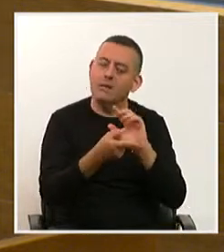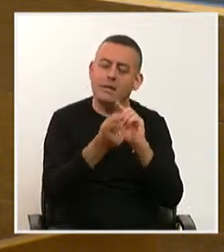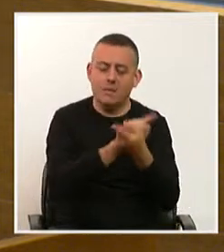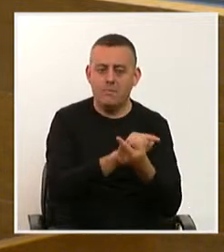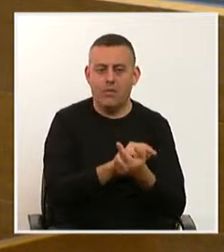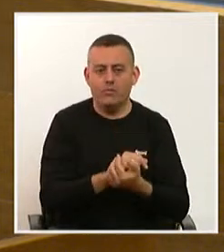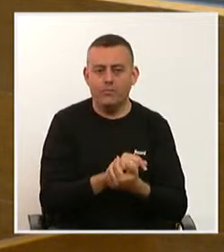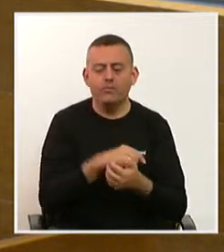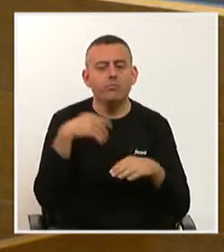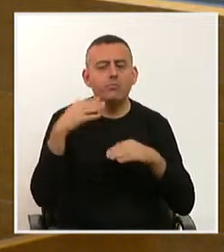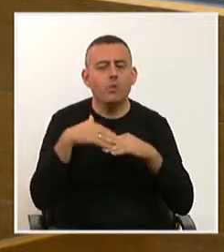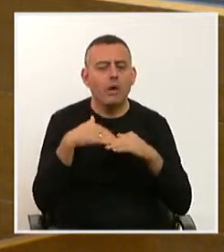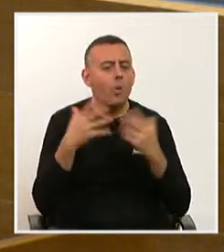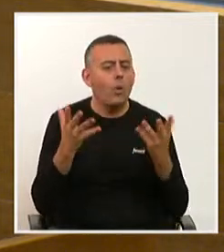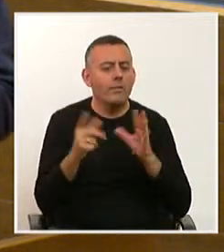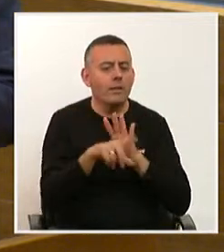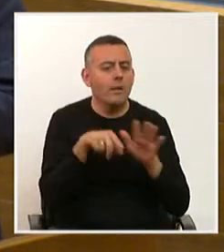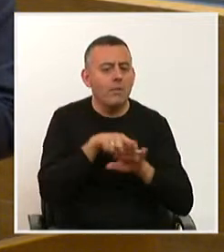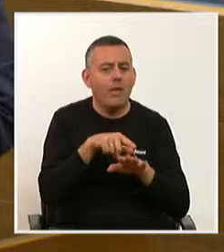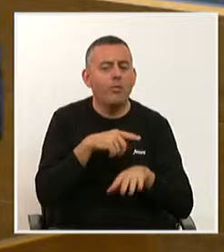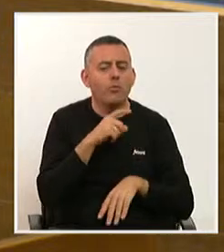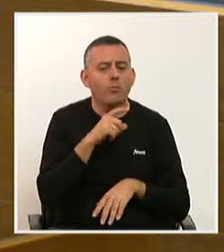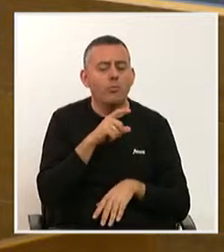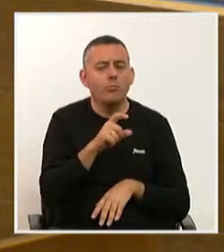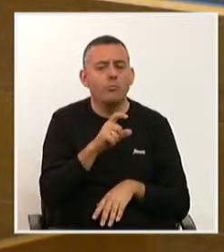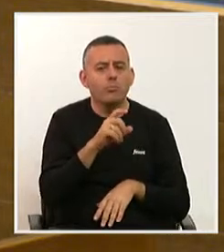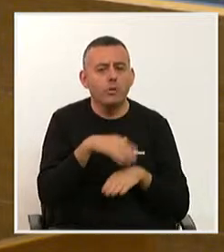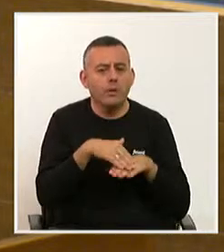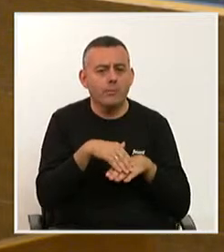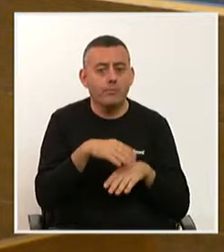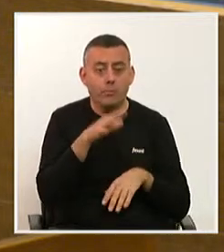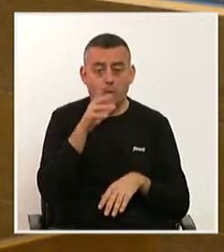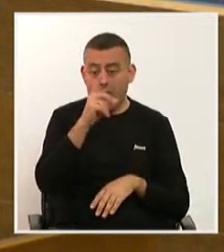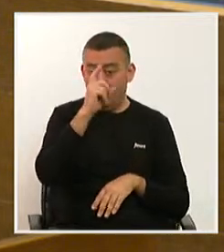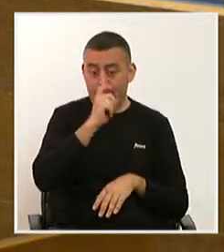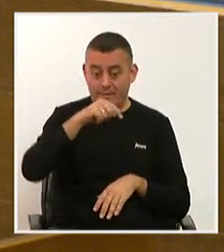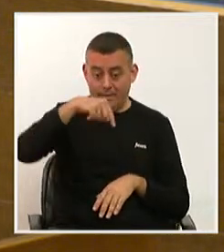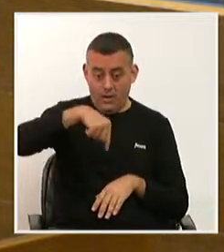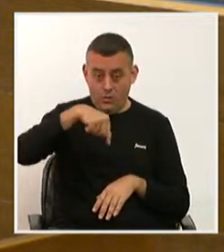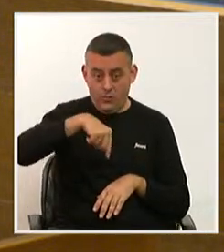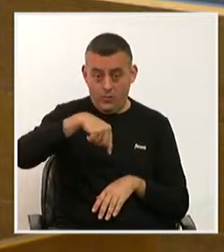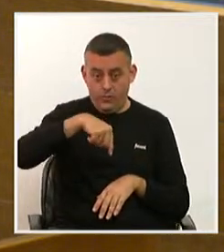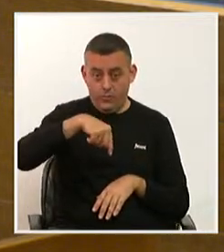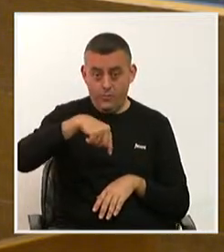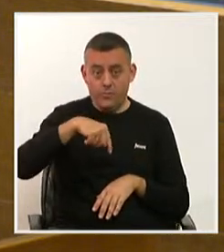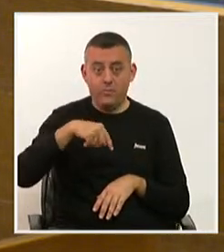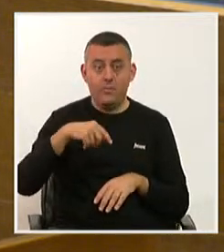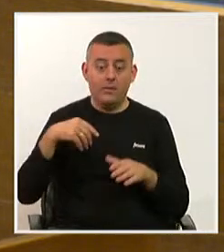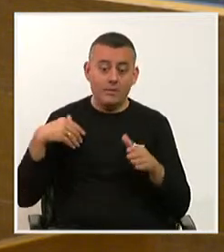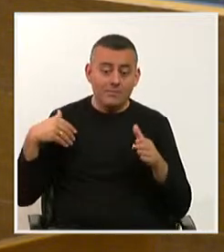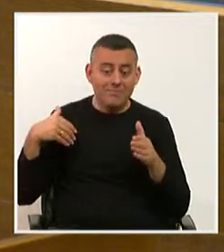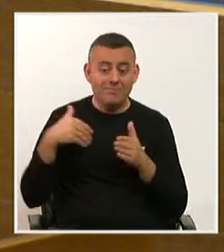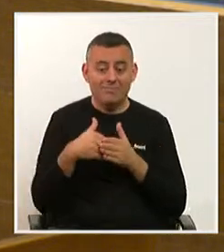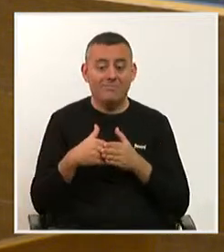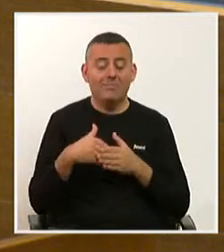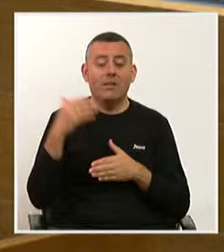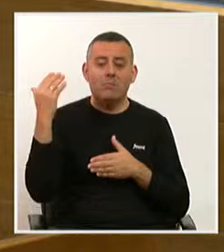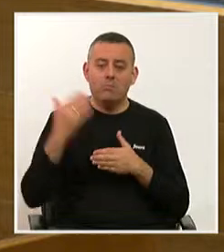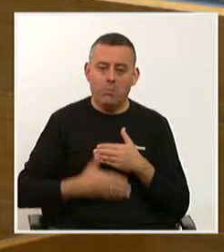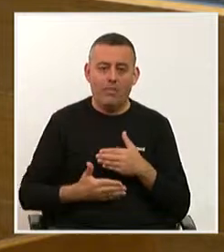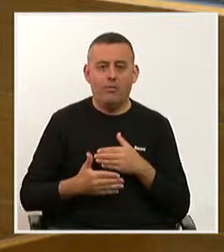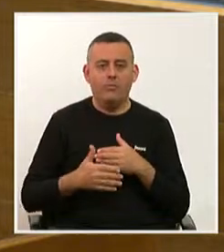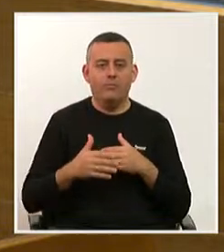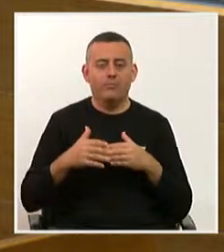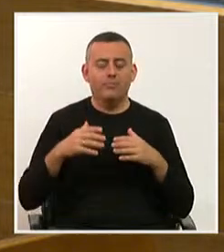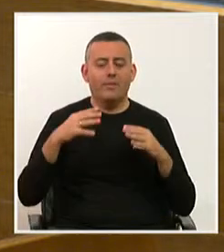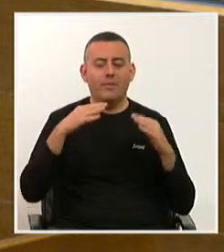ciudadanía porque en este año en este año era cuando se cerraban la gran parte de las casas de apuestas que estaban en